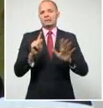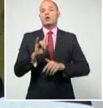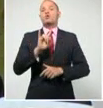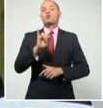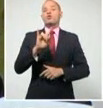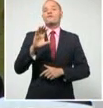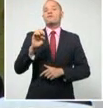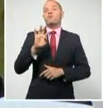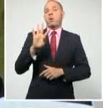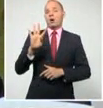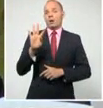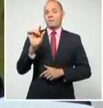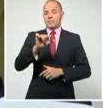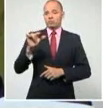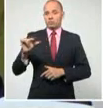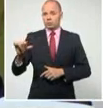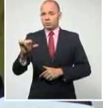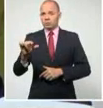6